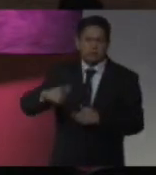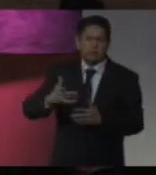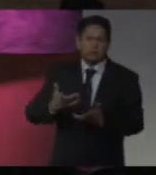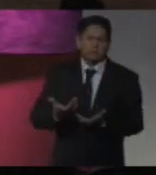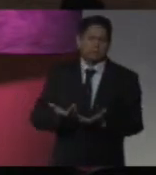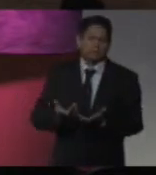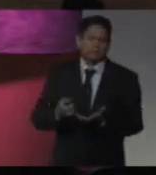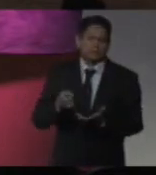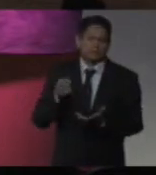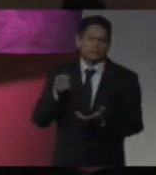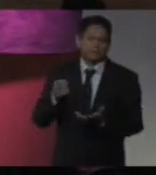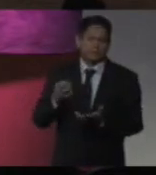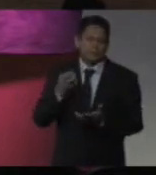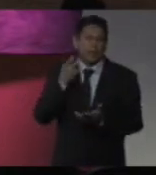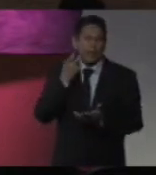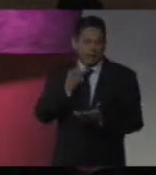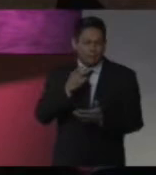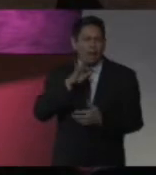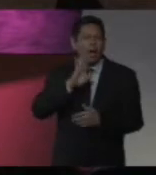es el laboratorio del futuro.